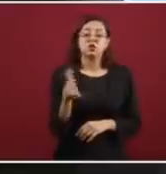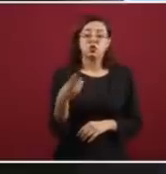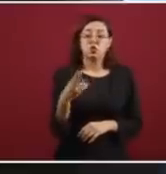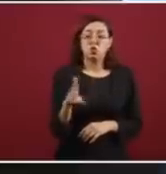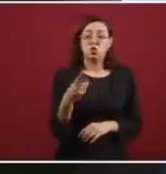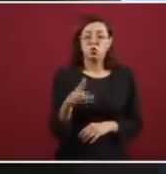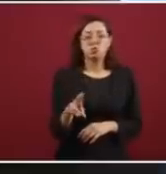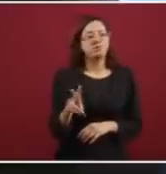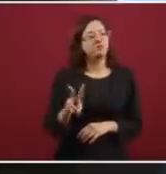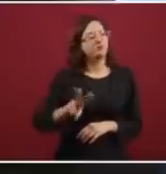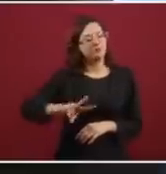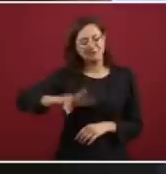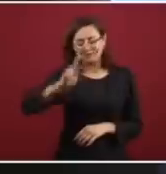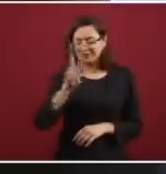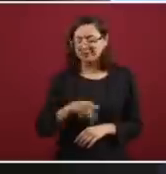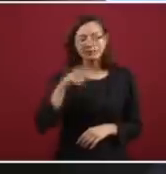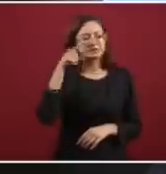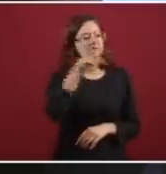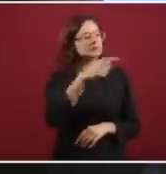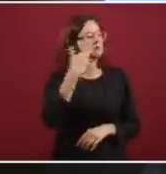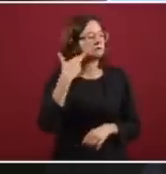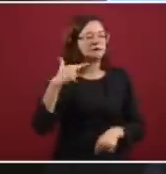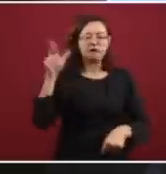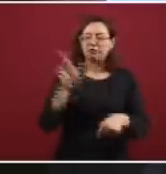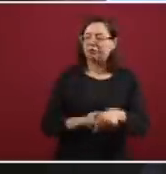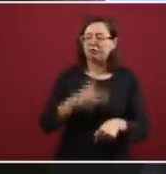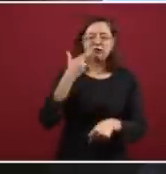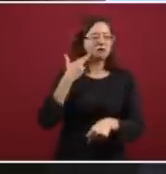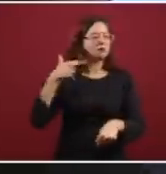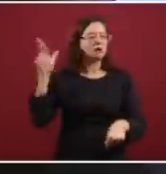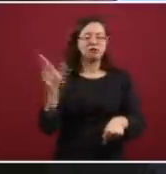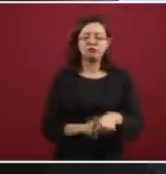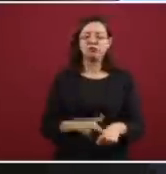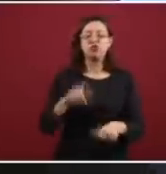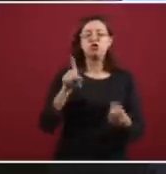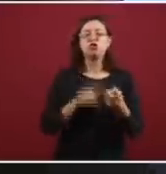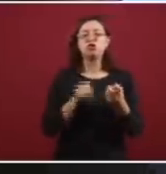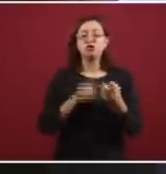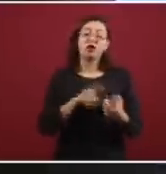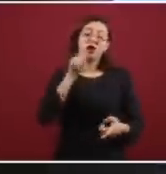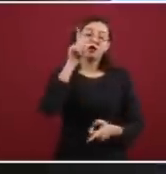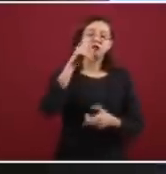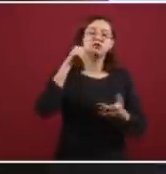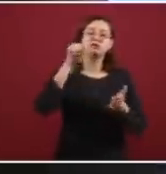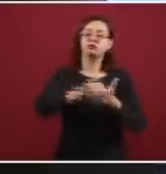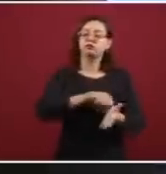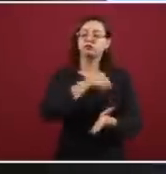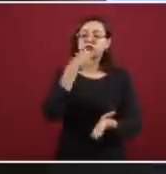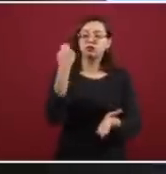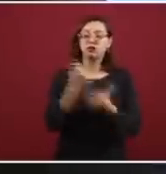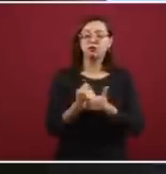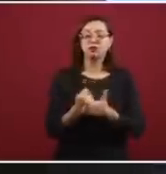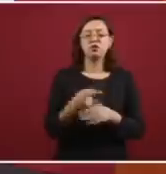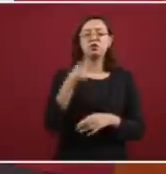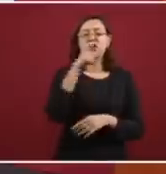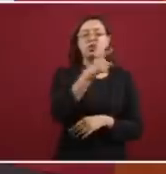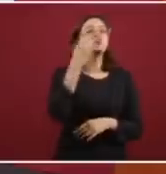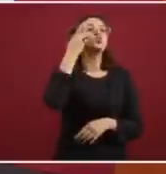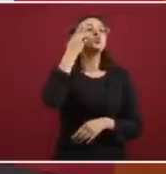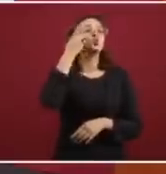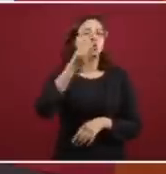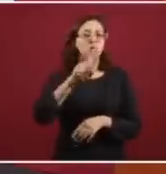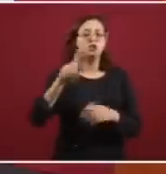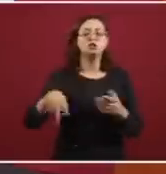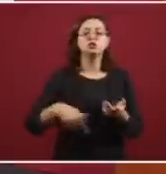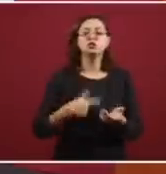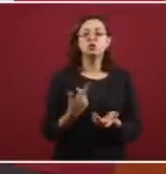a un verdadero pillo, un pillazo en Tamaulipas. Y esta persona en